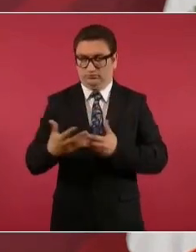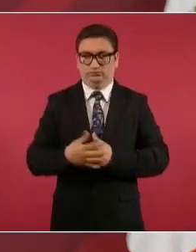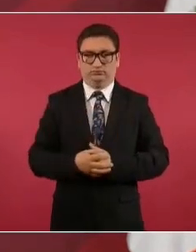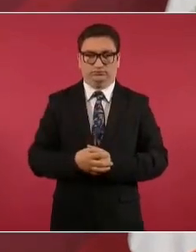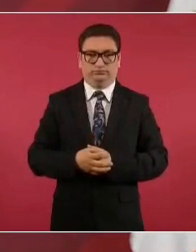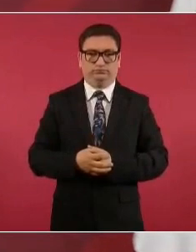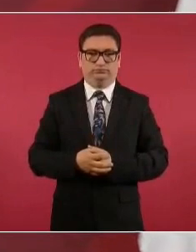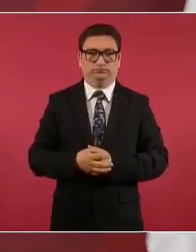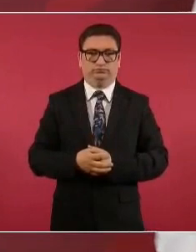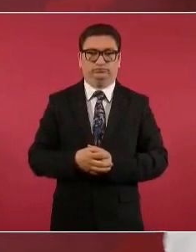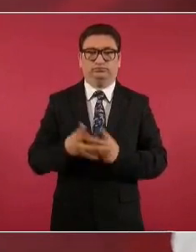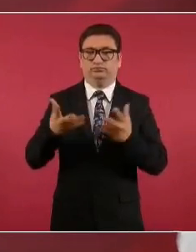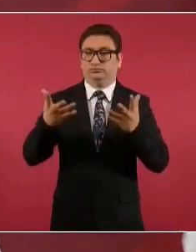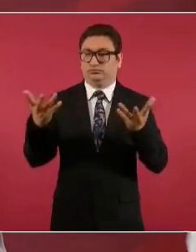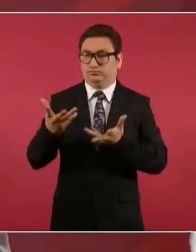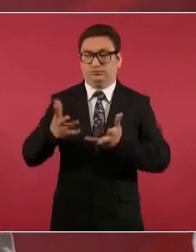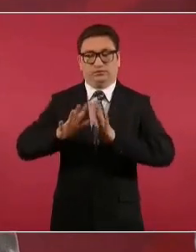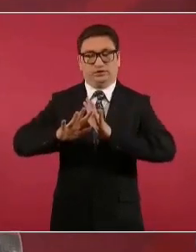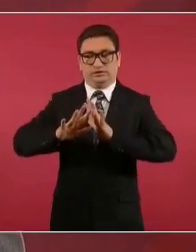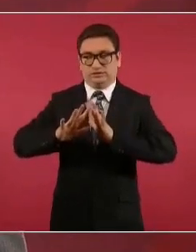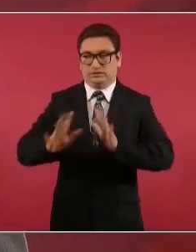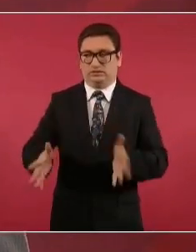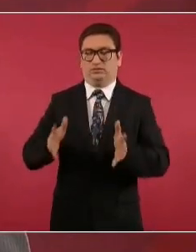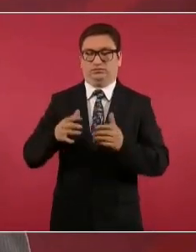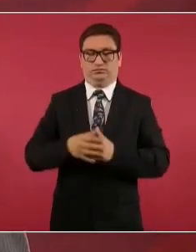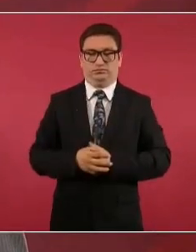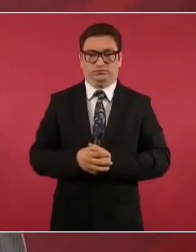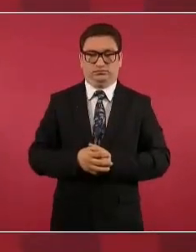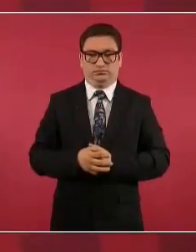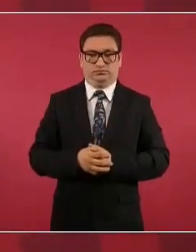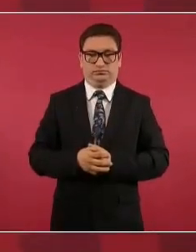pero que se actúe ya,